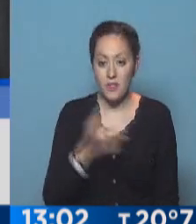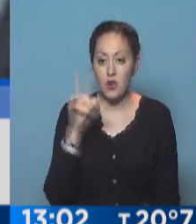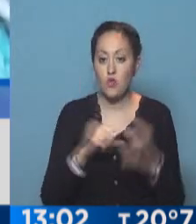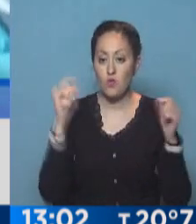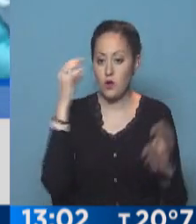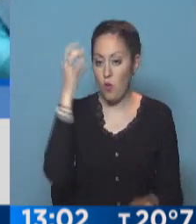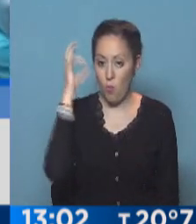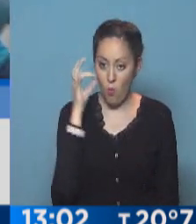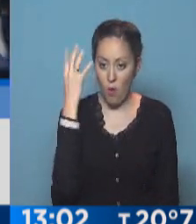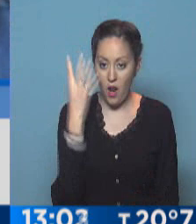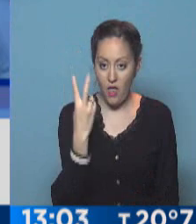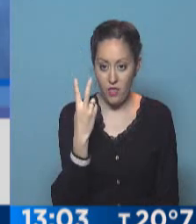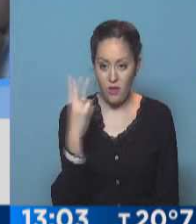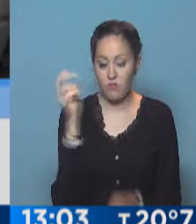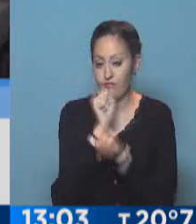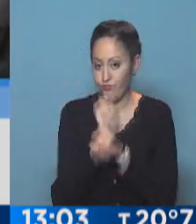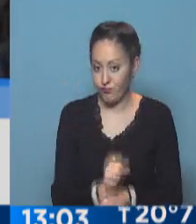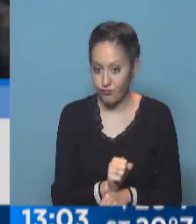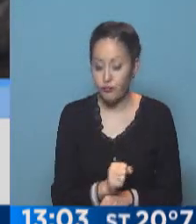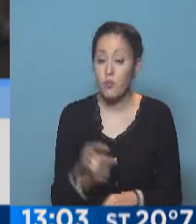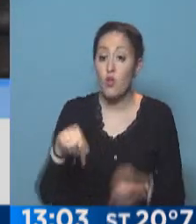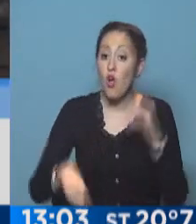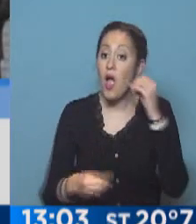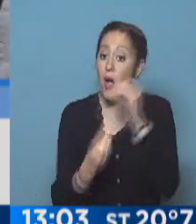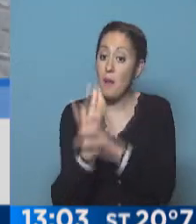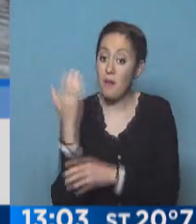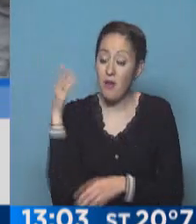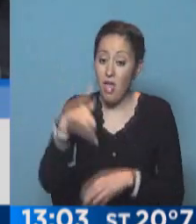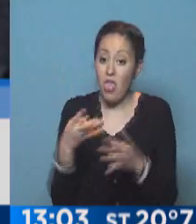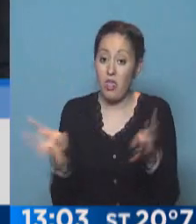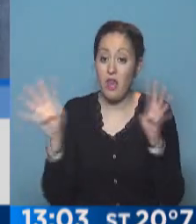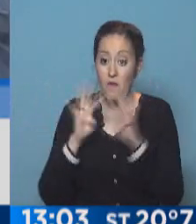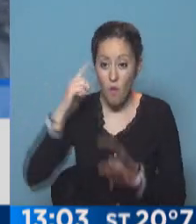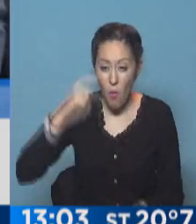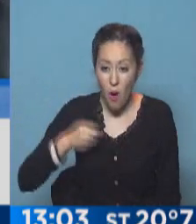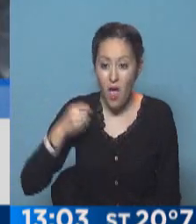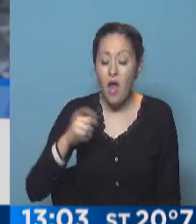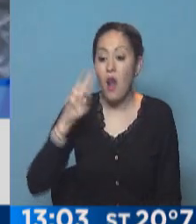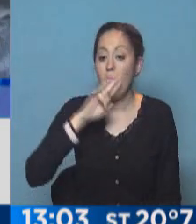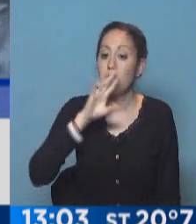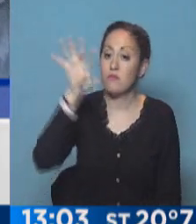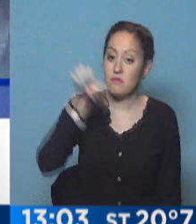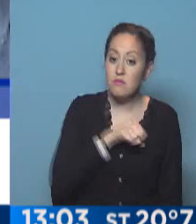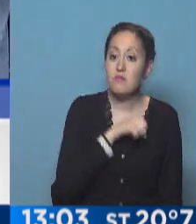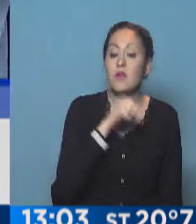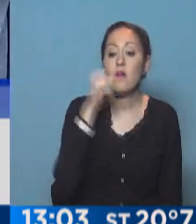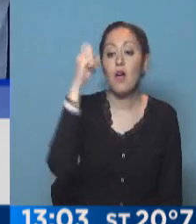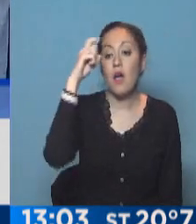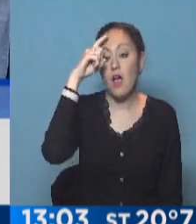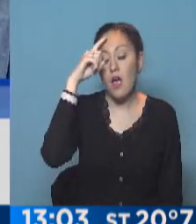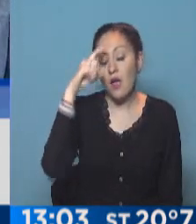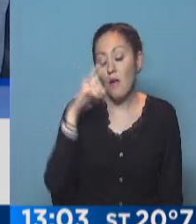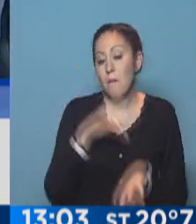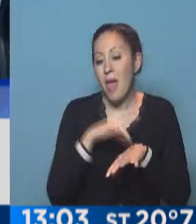a la madrugada acá a la calía de tribunales de ahí a la mujer la llevaron al cuerpo médico forense para hacerle